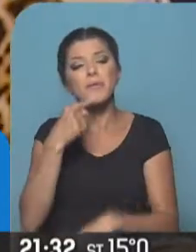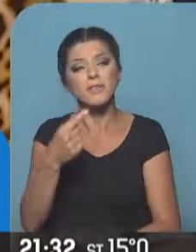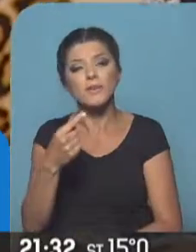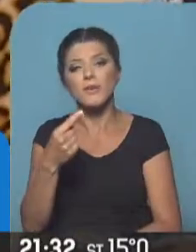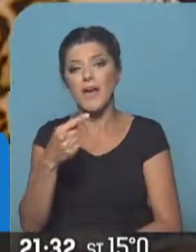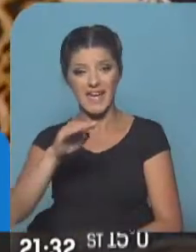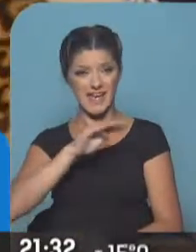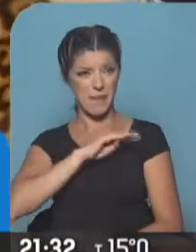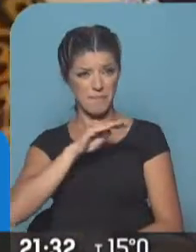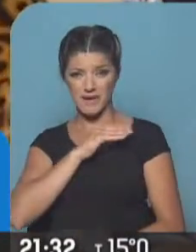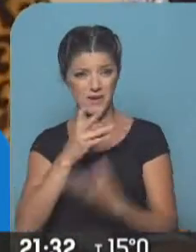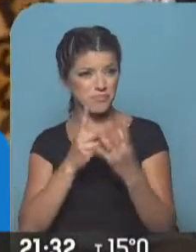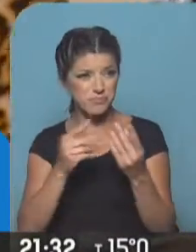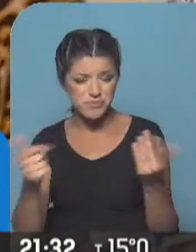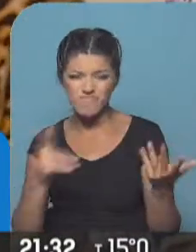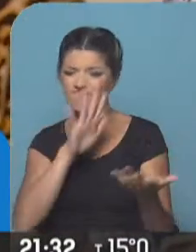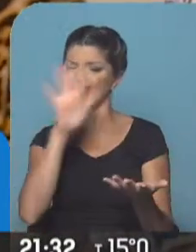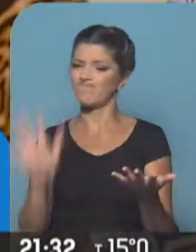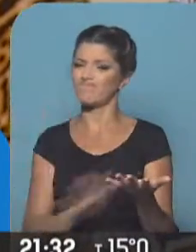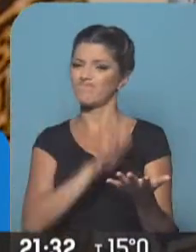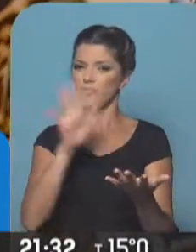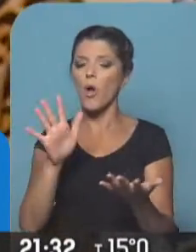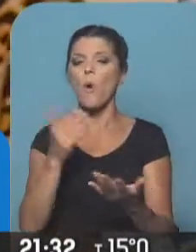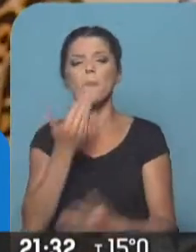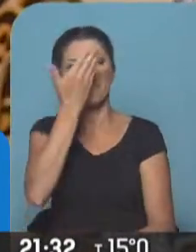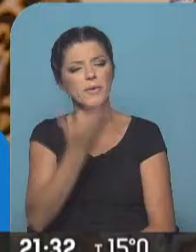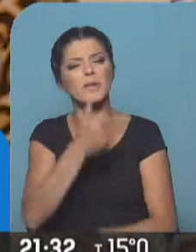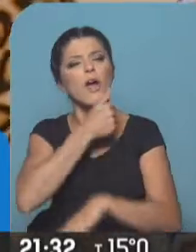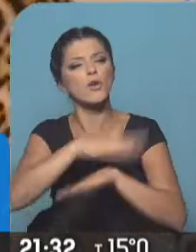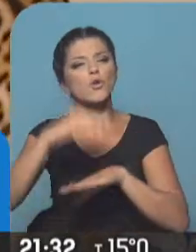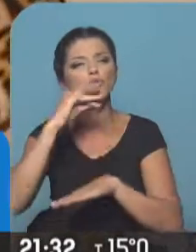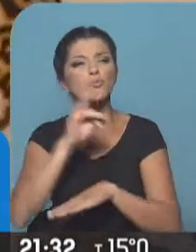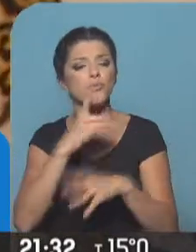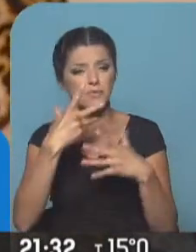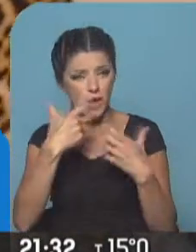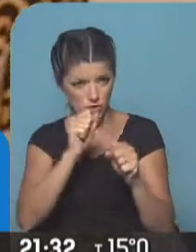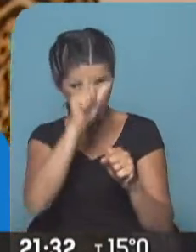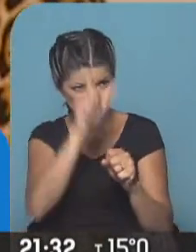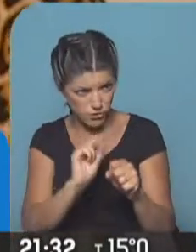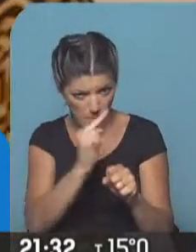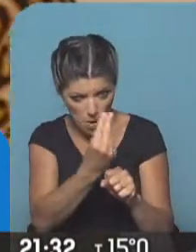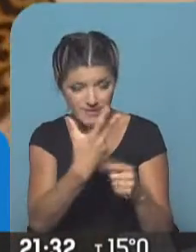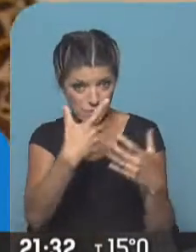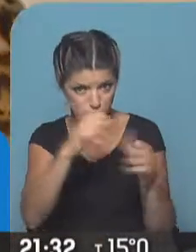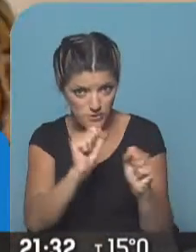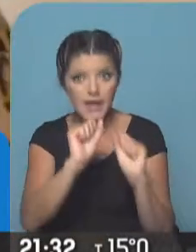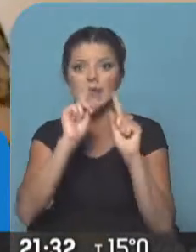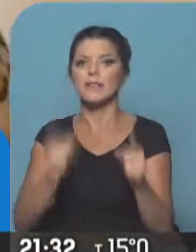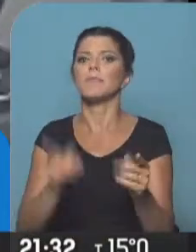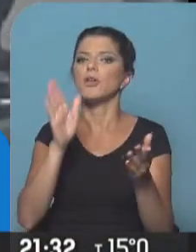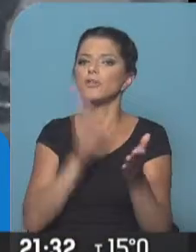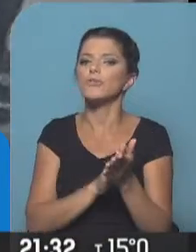final de campaña poco claro tras el hallazgo de un cuerpo en el río Chubut y también por las amenazas a